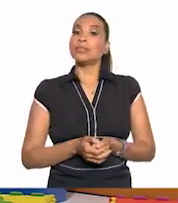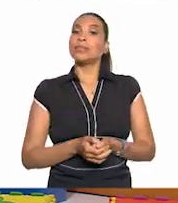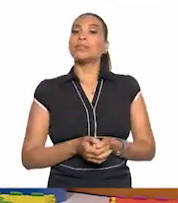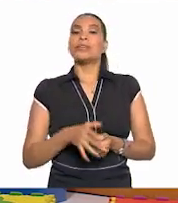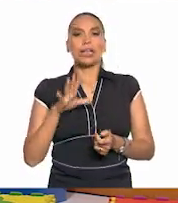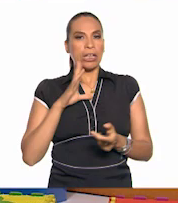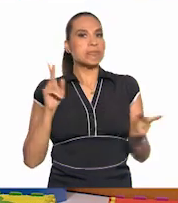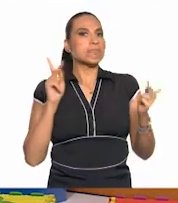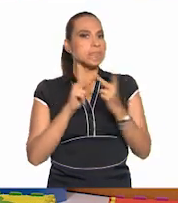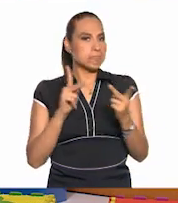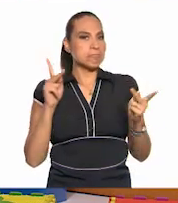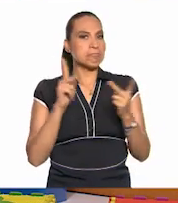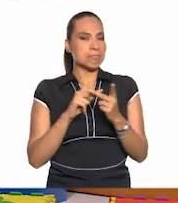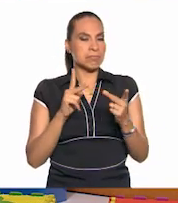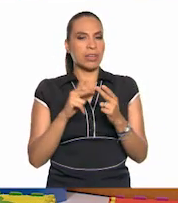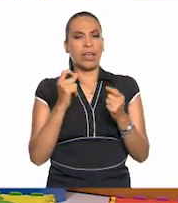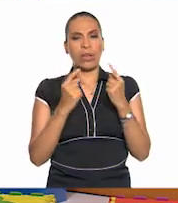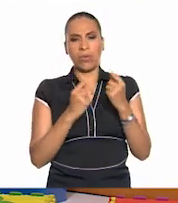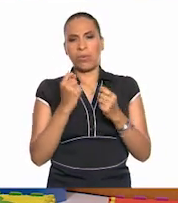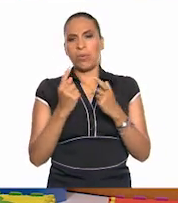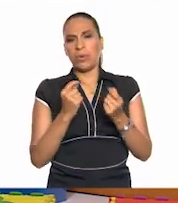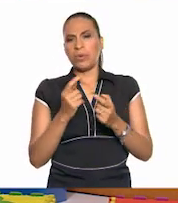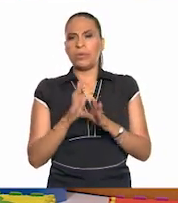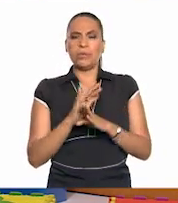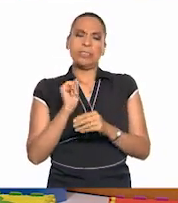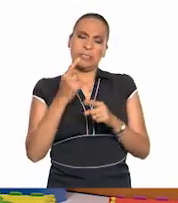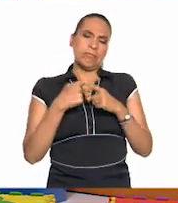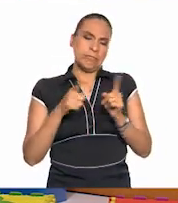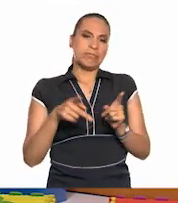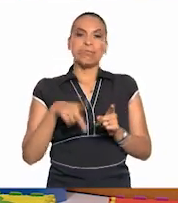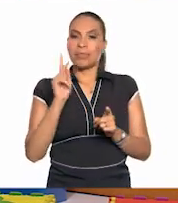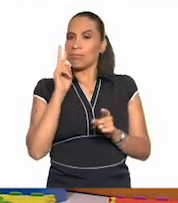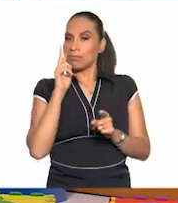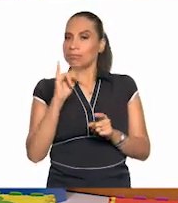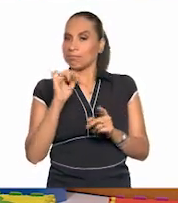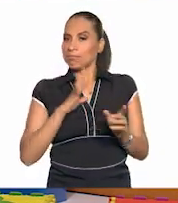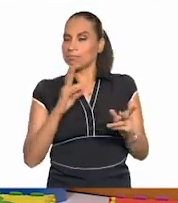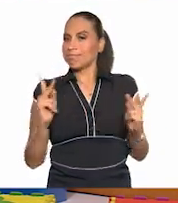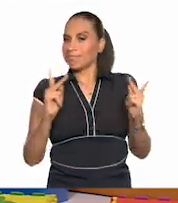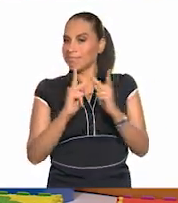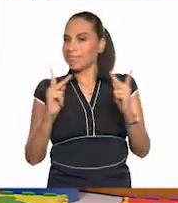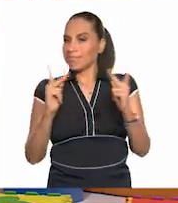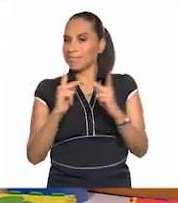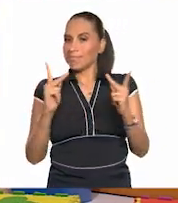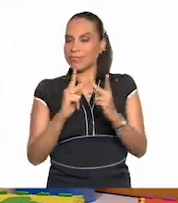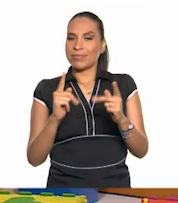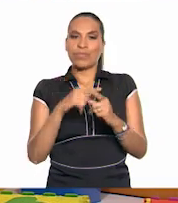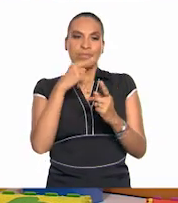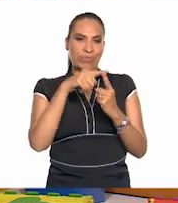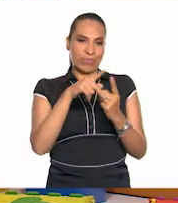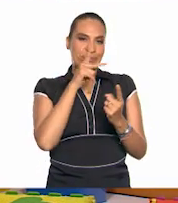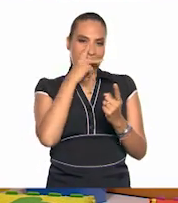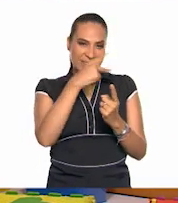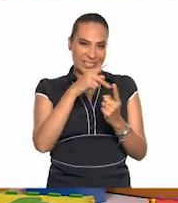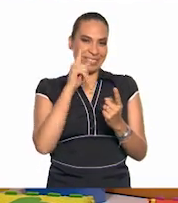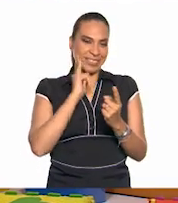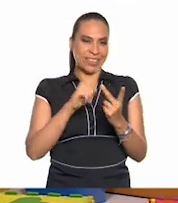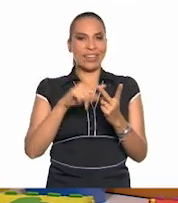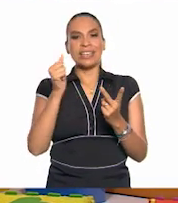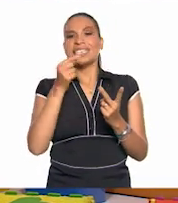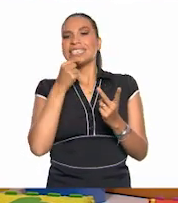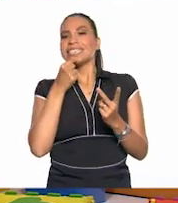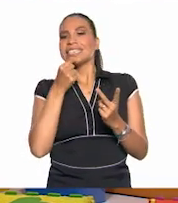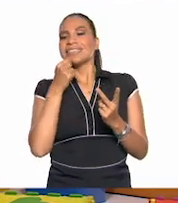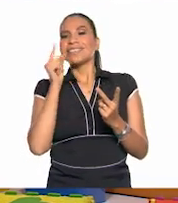Hubo coincidencias. Sí. Por ahí también bien. Unas pequeñas diferencias, pero sí. Sí hubo coincidencias entre tus palabras y las de los niños y